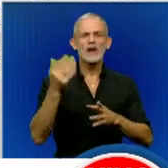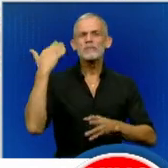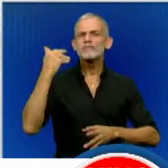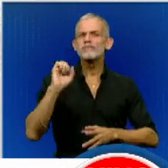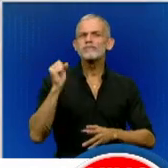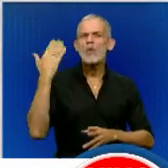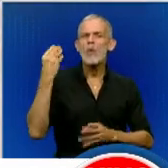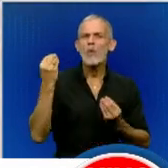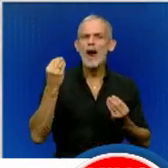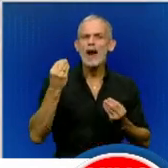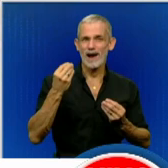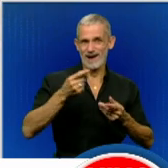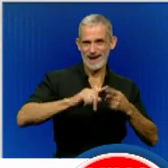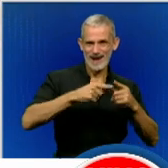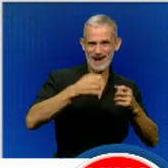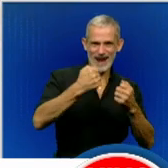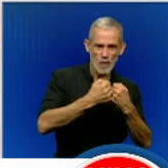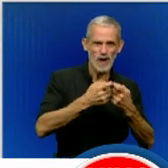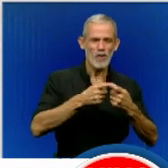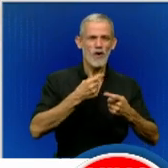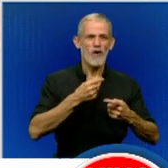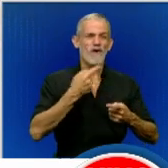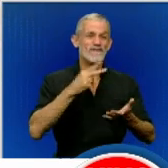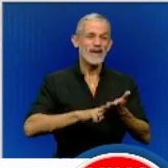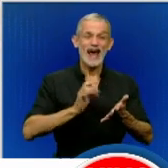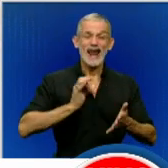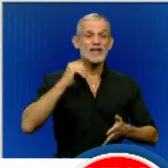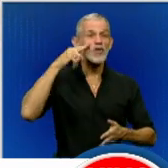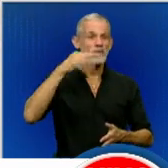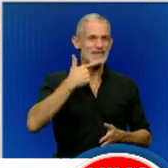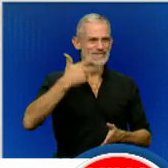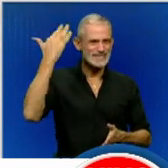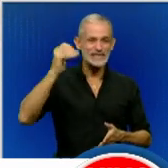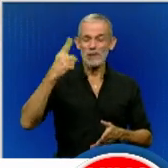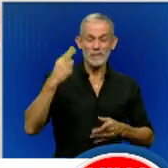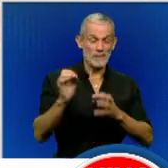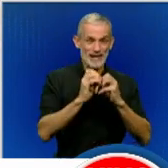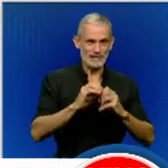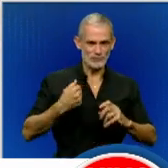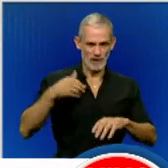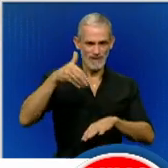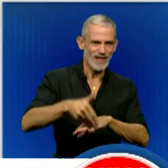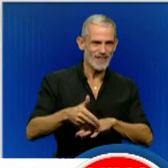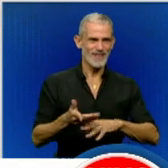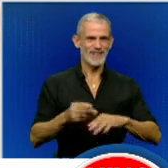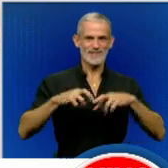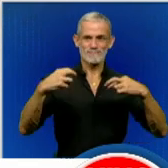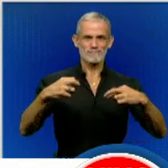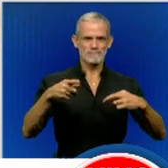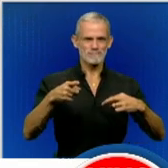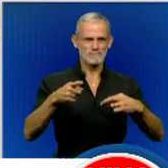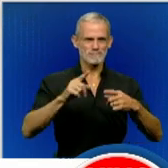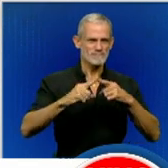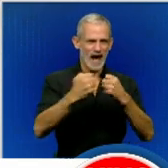consenso fiscal del 2017 a mí también me tocó participar en aquella ocasión en mi primera sesión en la en el tratamiento de este